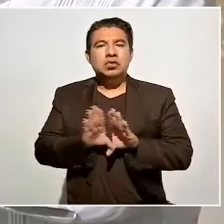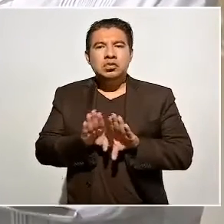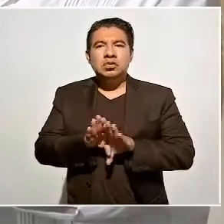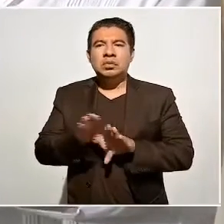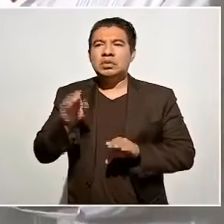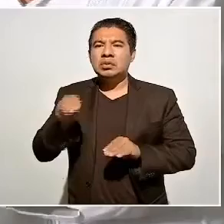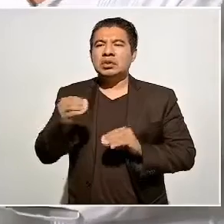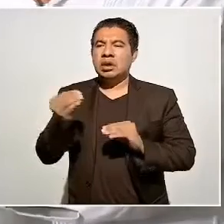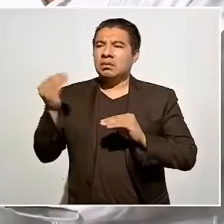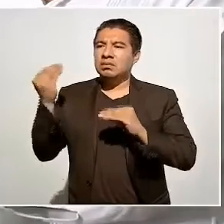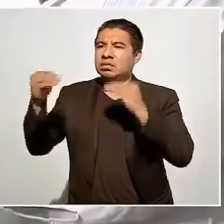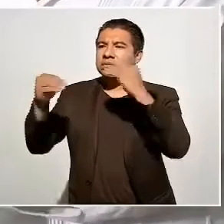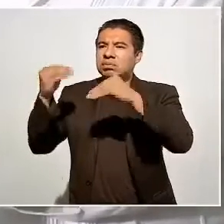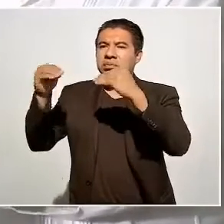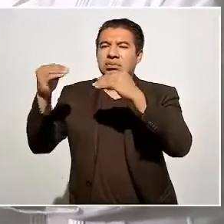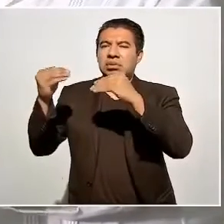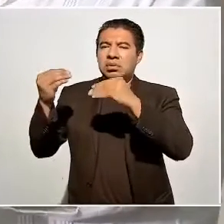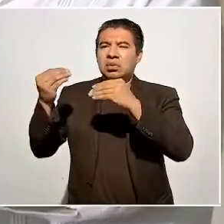iban montando